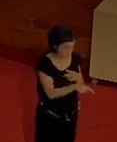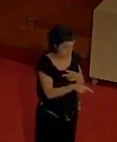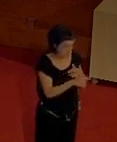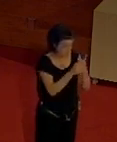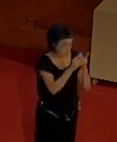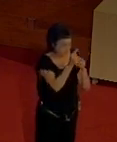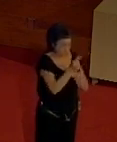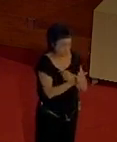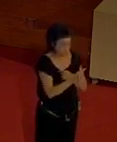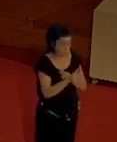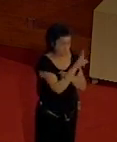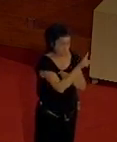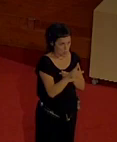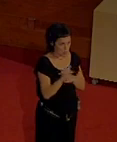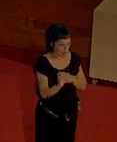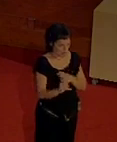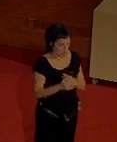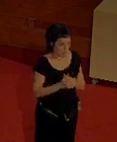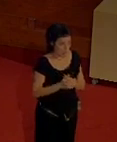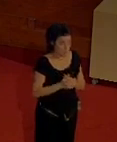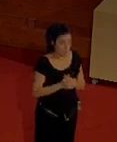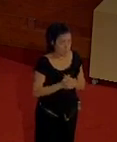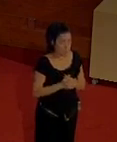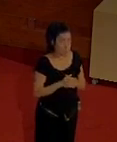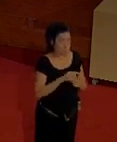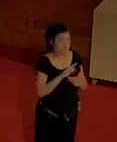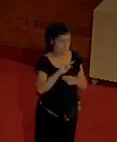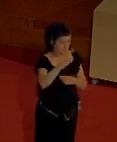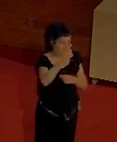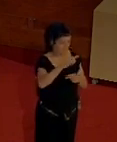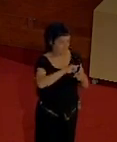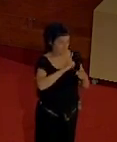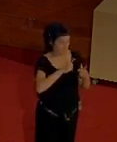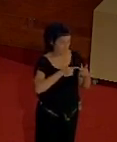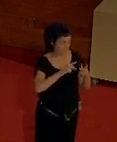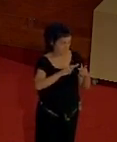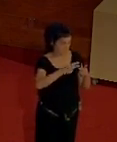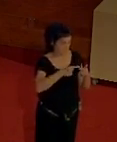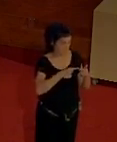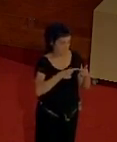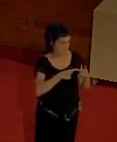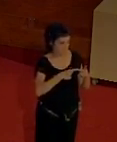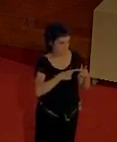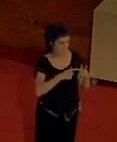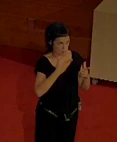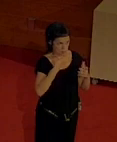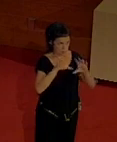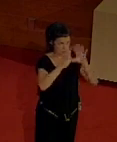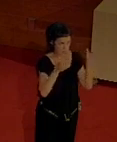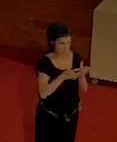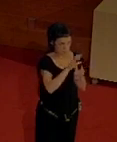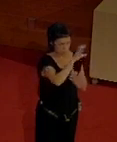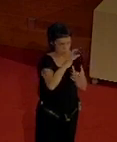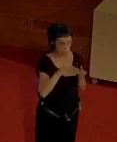portaaviones el siguiente país de este planeta que tiene también portaaviones no no hay más de 15 países en el mundo que tiene